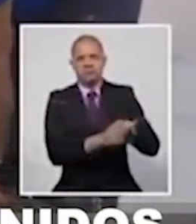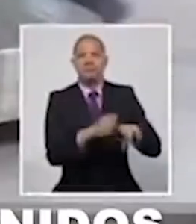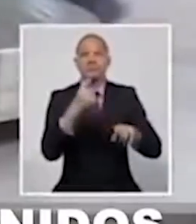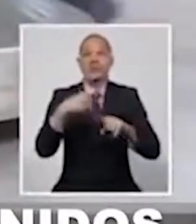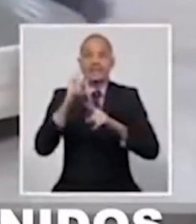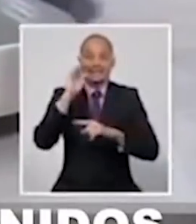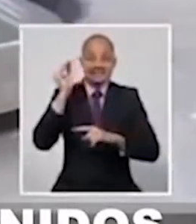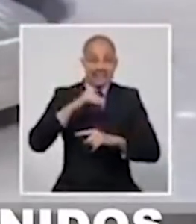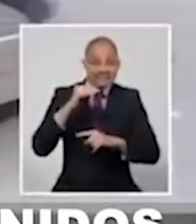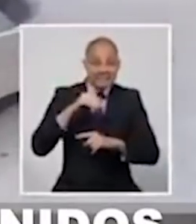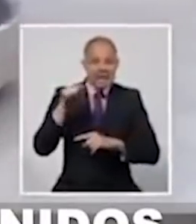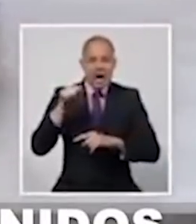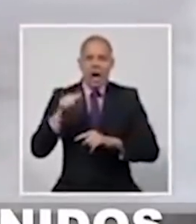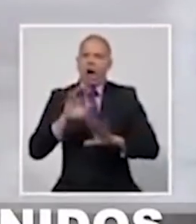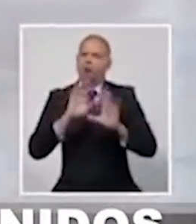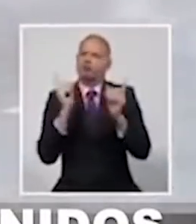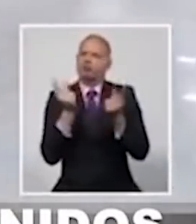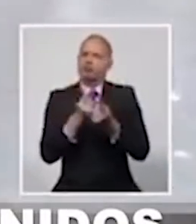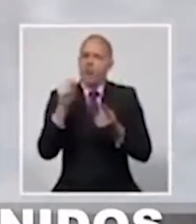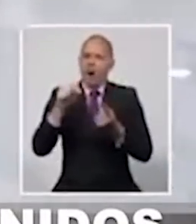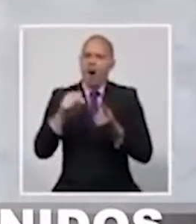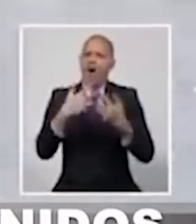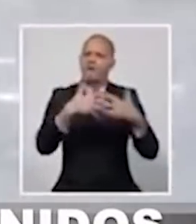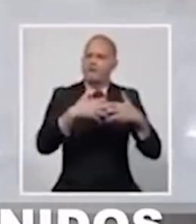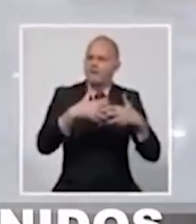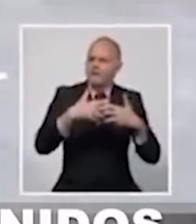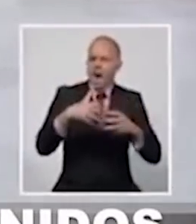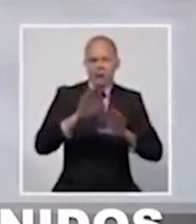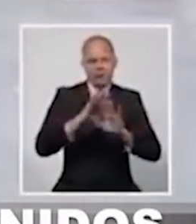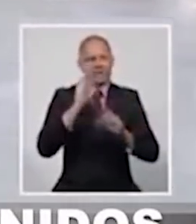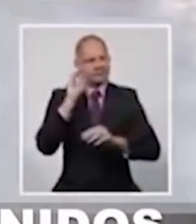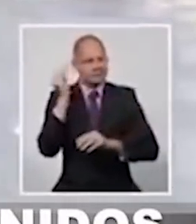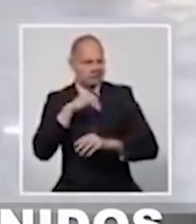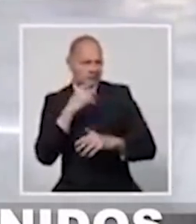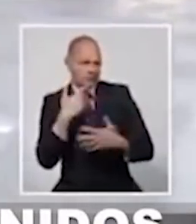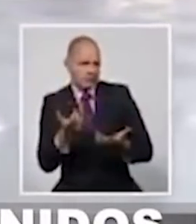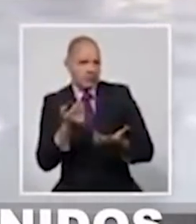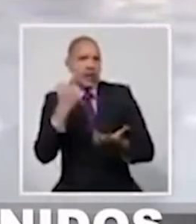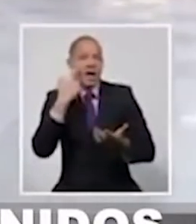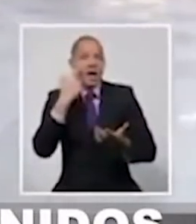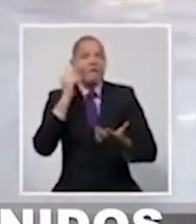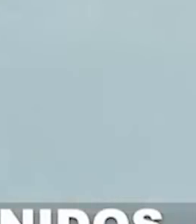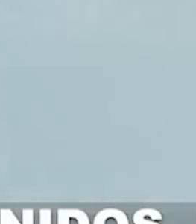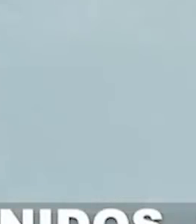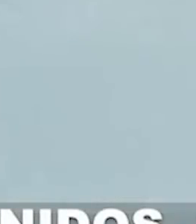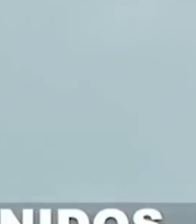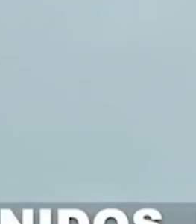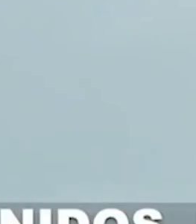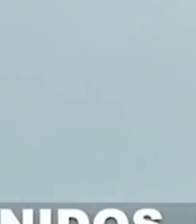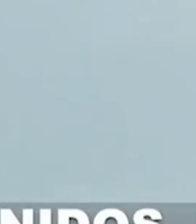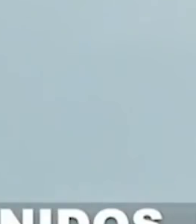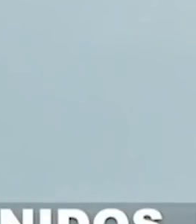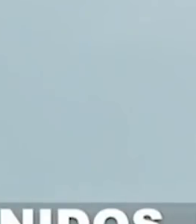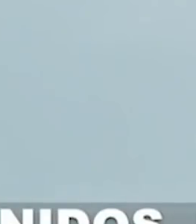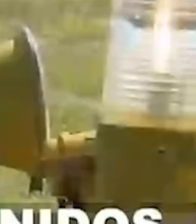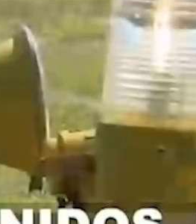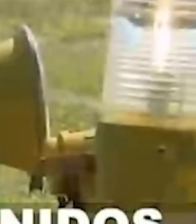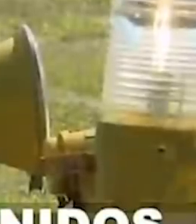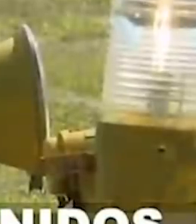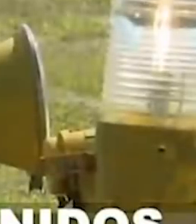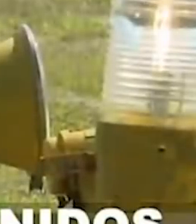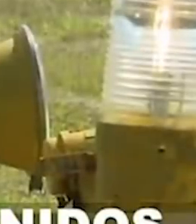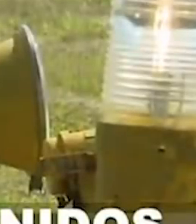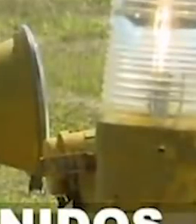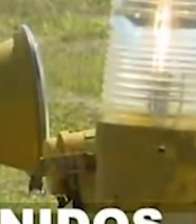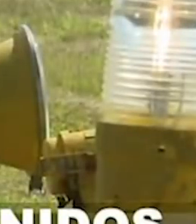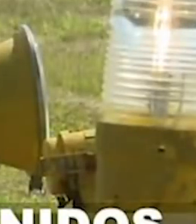hay compañías, como puede ser la propia compañía Copa, como puede ser Conviasa, como puede ser Aruba Airlines, que los han engañado en referencia a sus